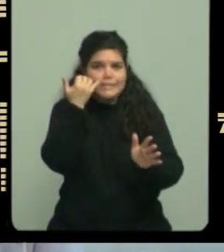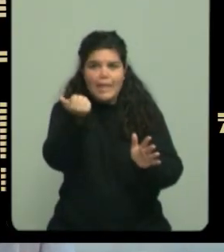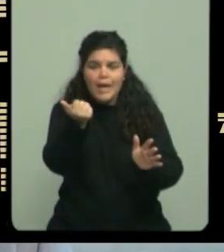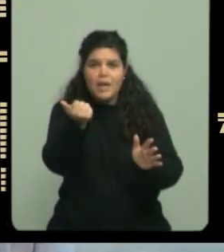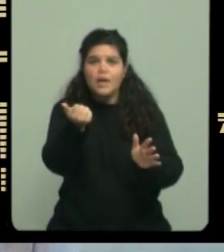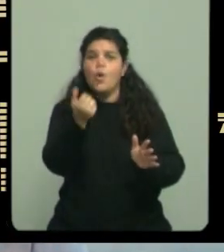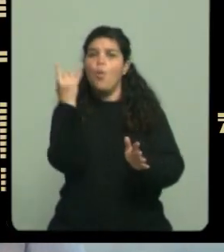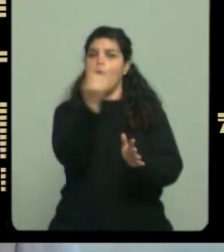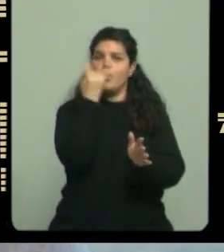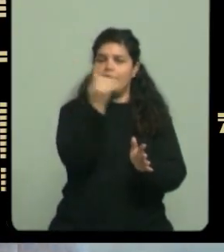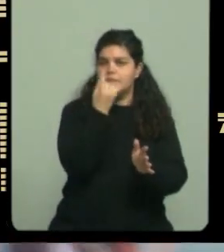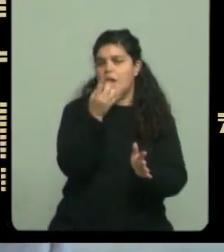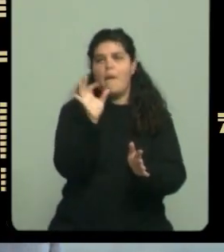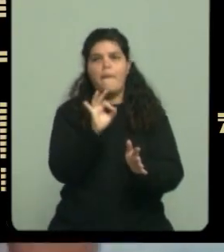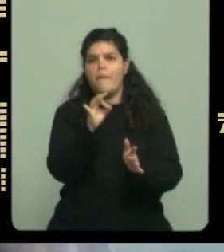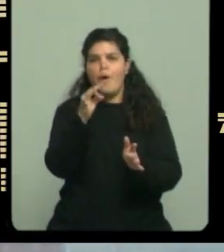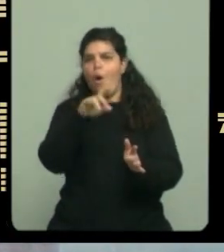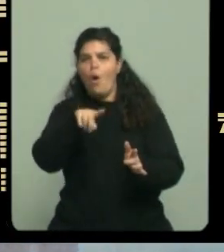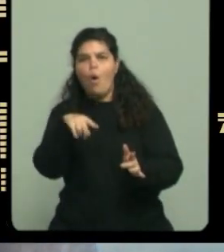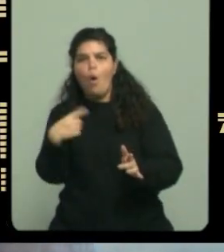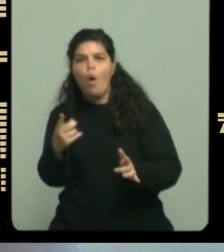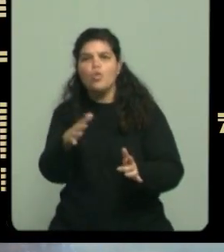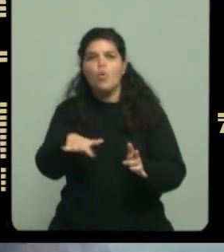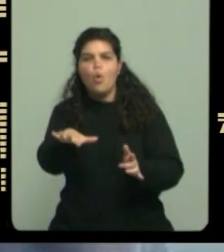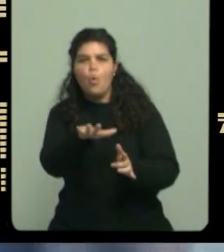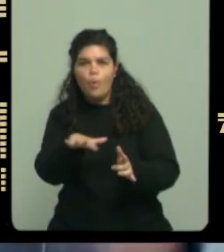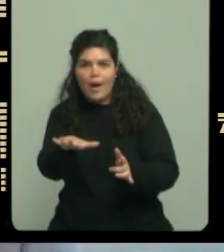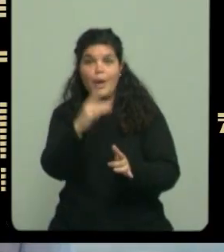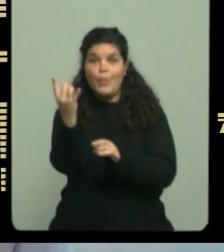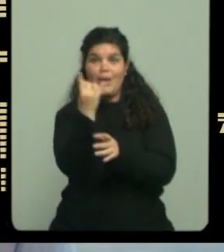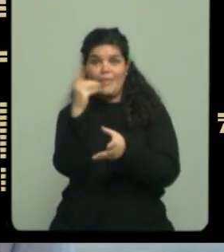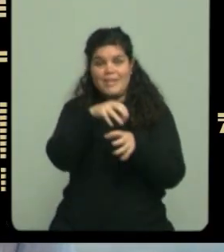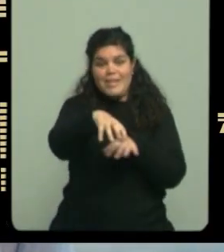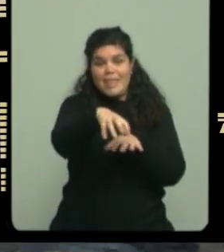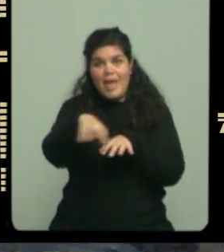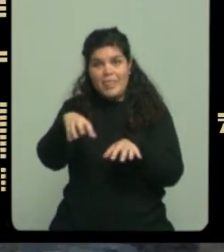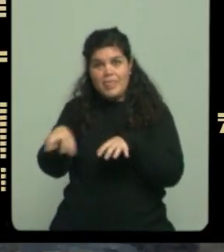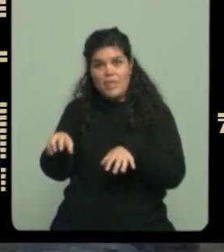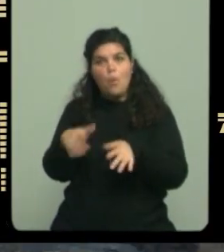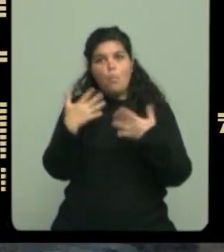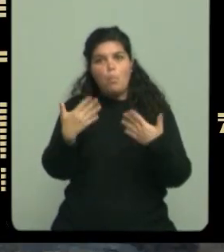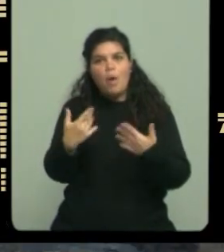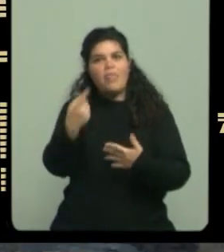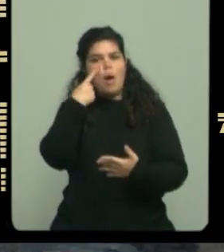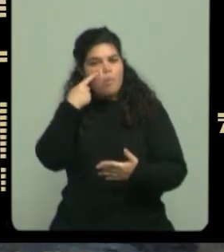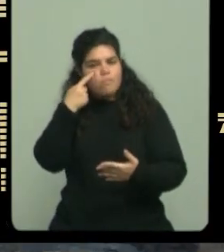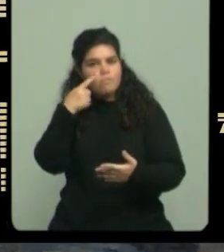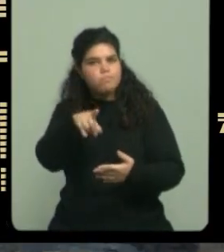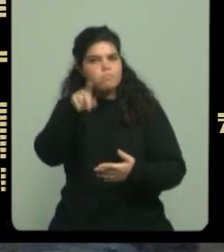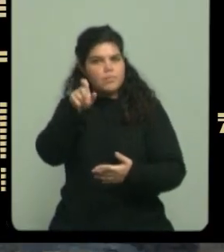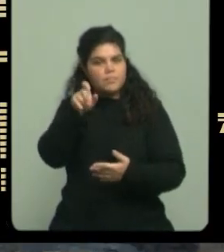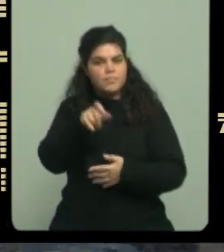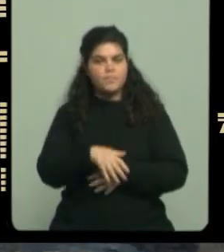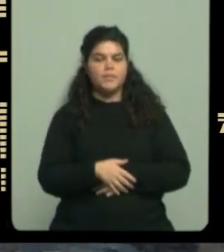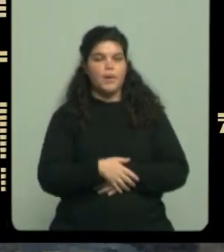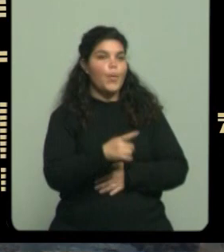en el ámbito universitario o en ocasión de la universidad sería. Vos decías que es muy reciente, más allá de que las políticas se